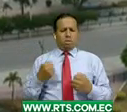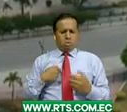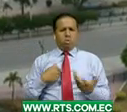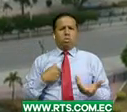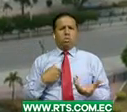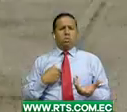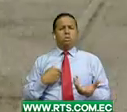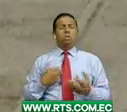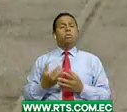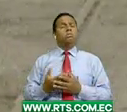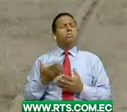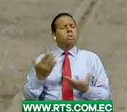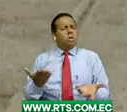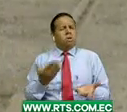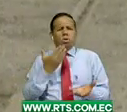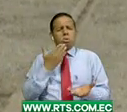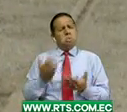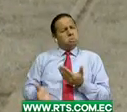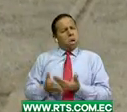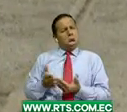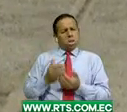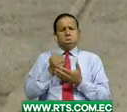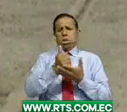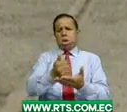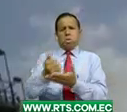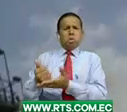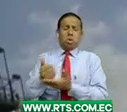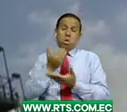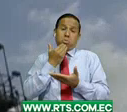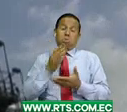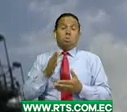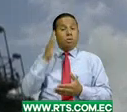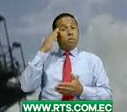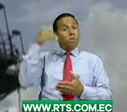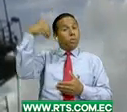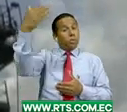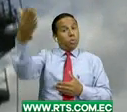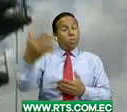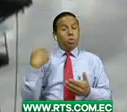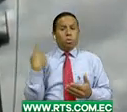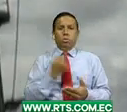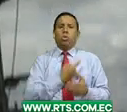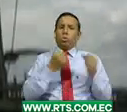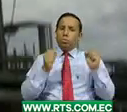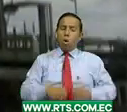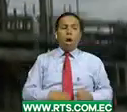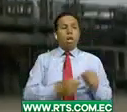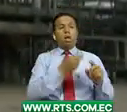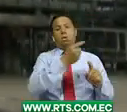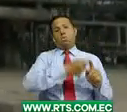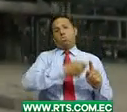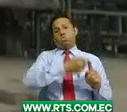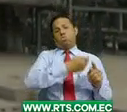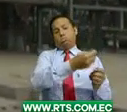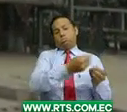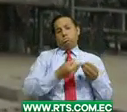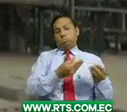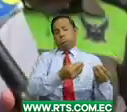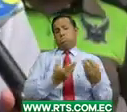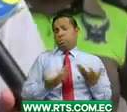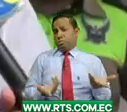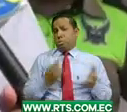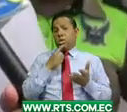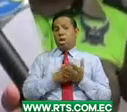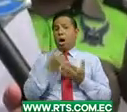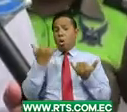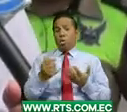Estado ecuatoriano, porque podemos dar facilidades y de alguna manera en el futuro poder también ser partícipes de las utilidades que hoy el señor ministro ha manifestado